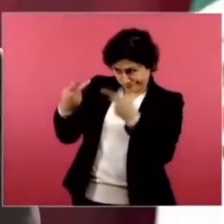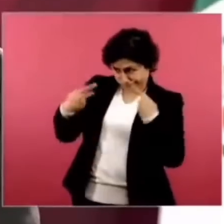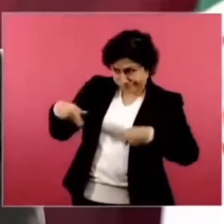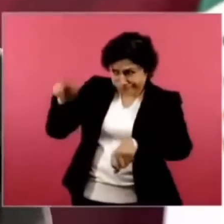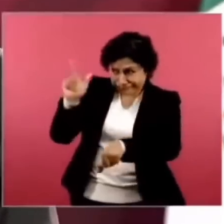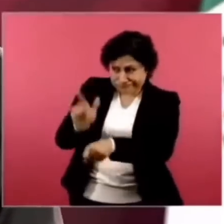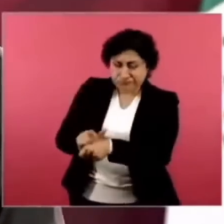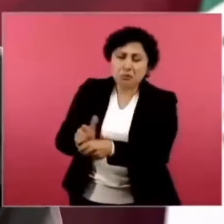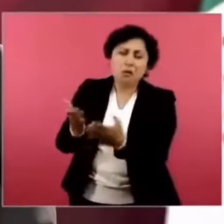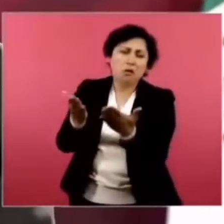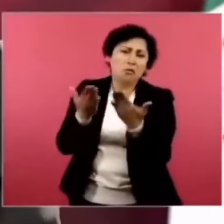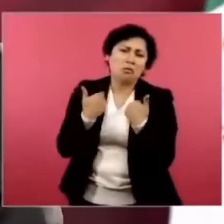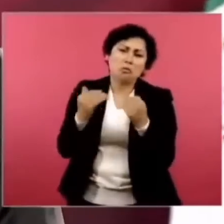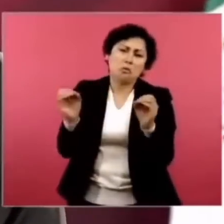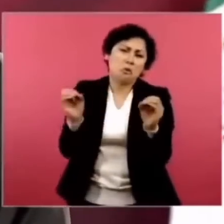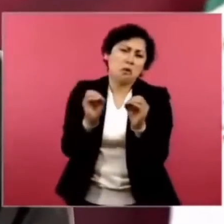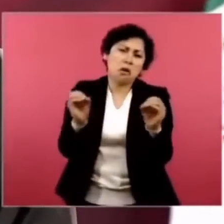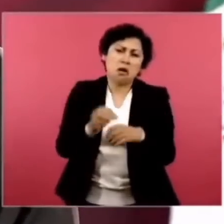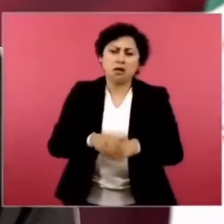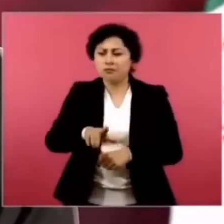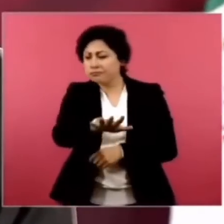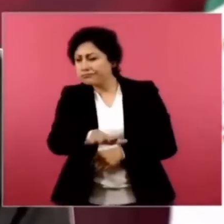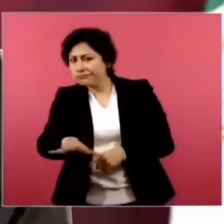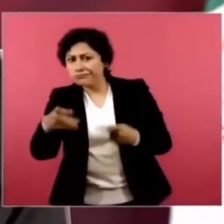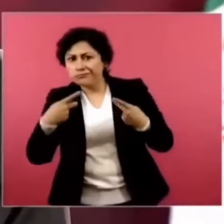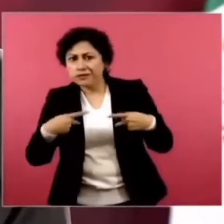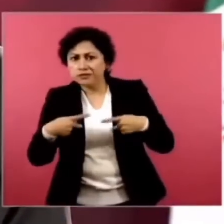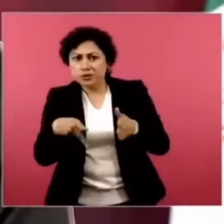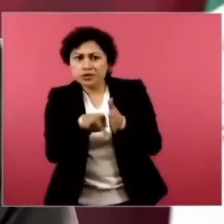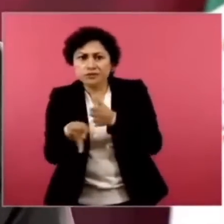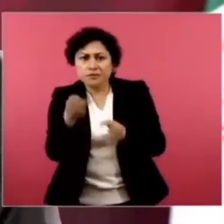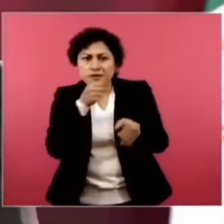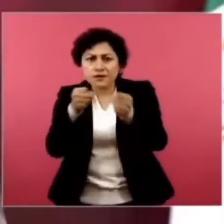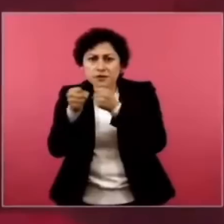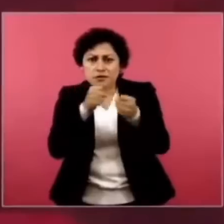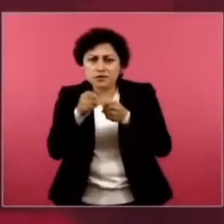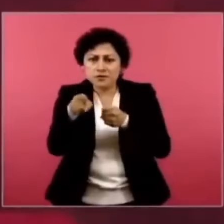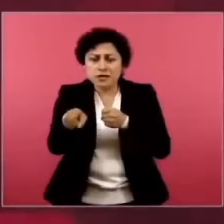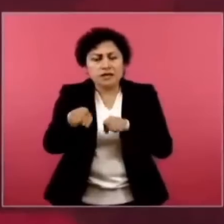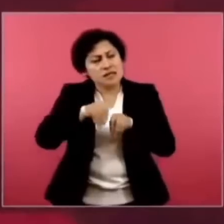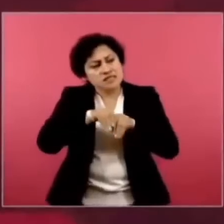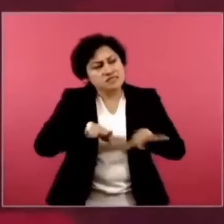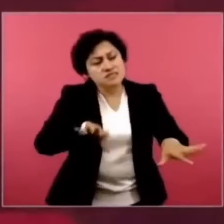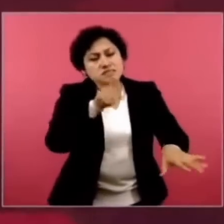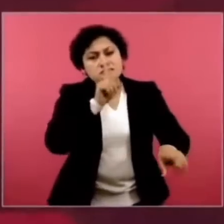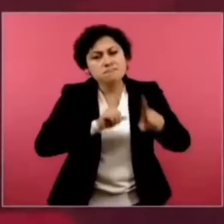mucho menos con los periodistas. Por eso